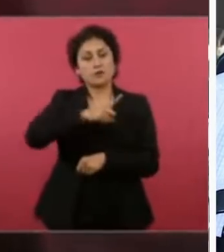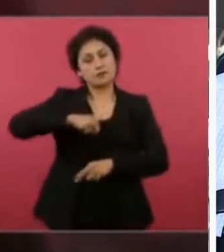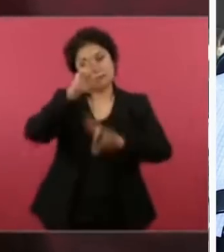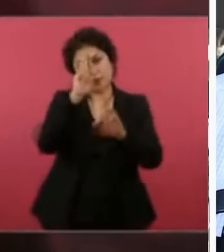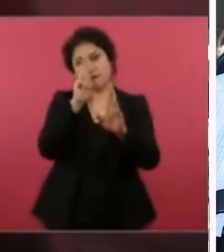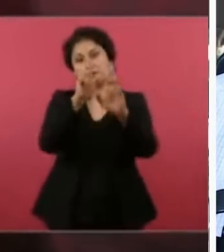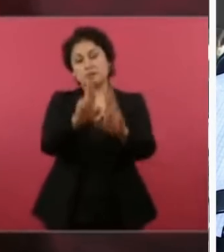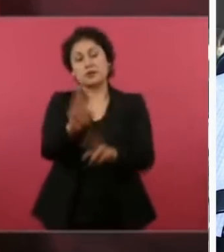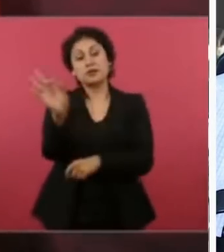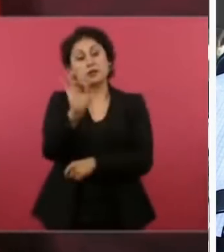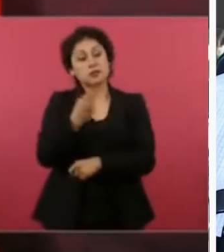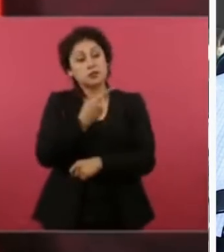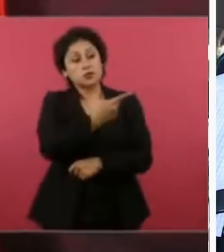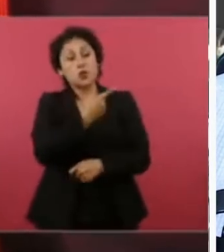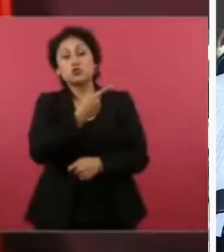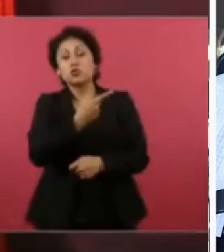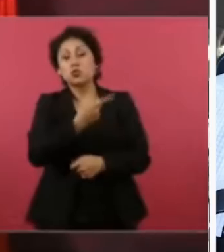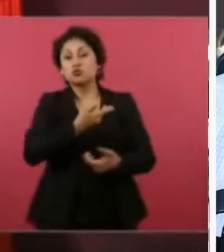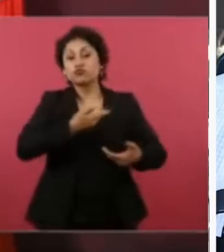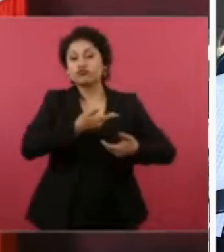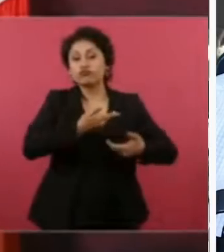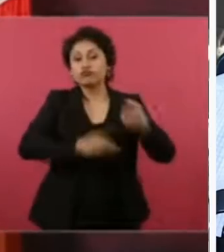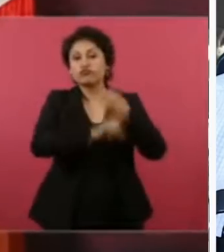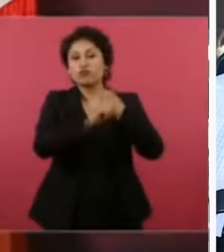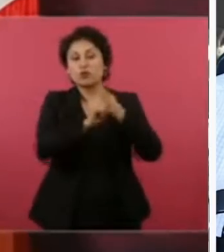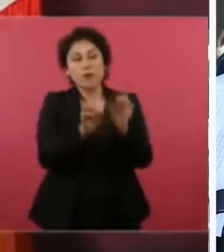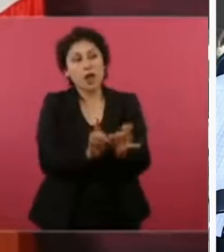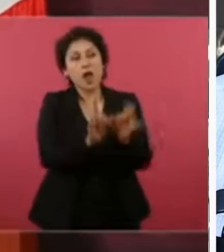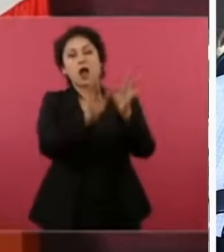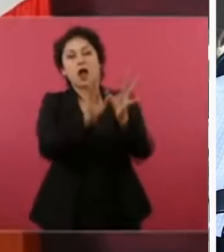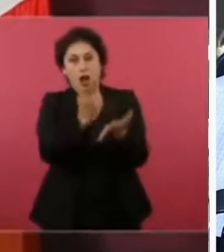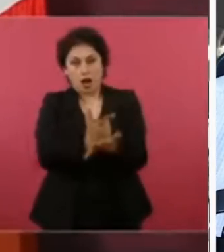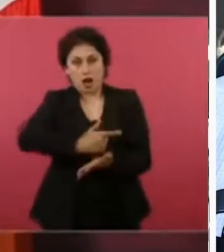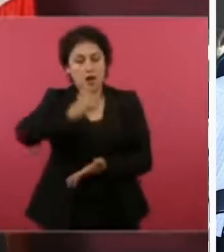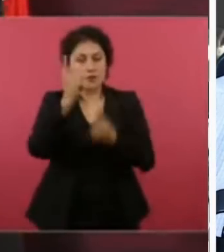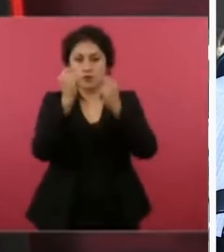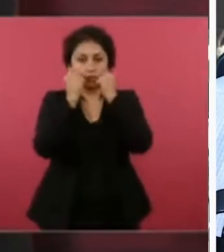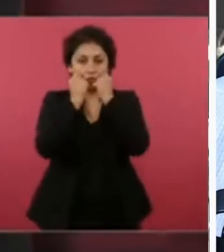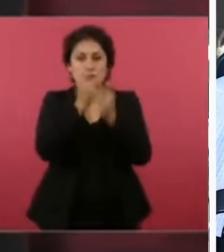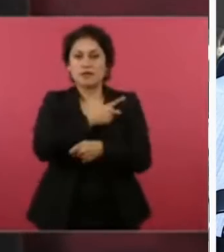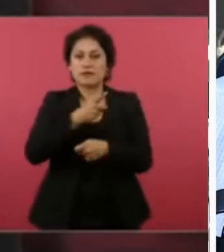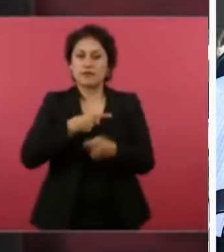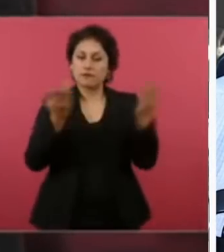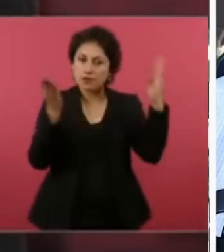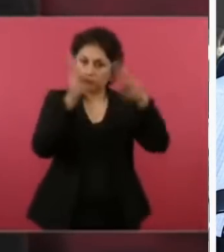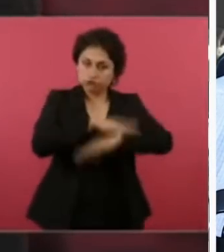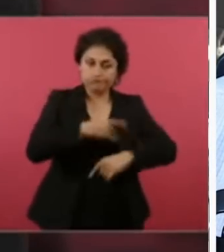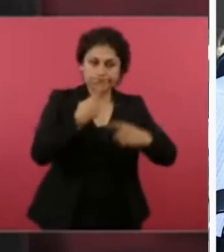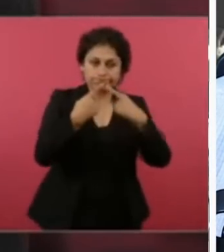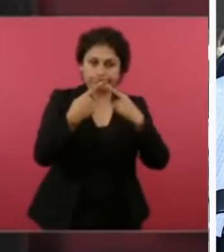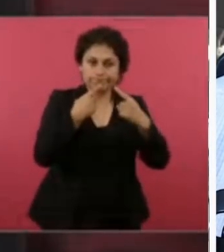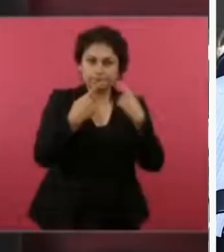nuestras relaciones, por graves que sean, se recurra al diálogo y actuemos